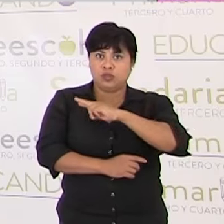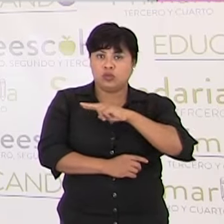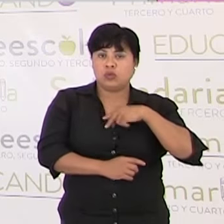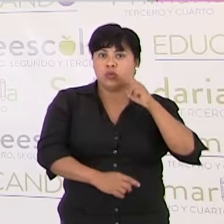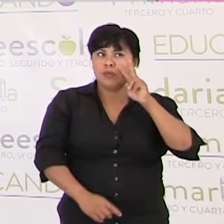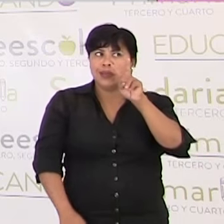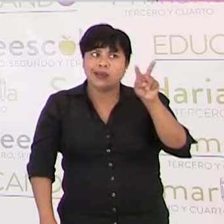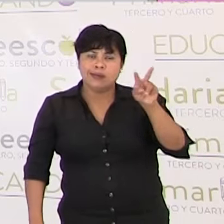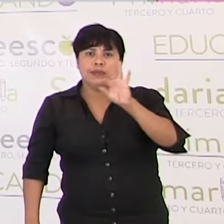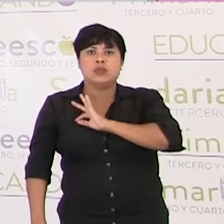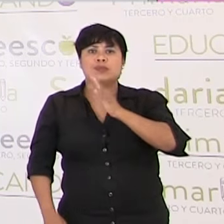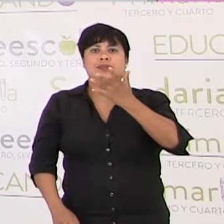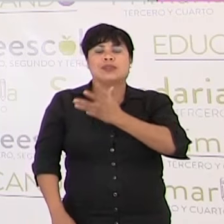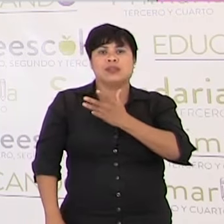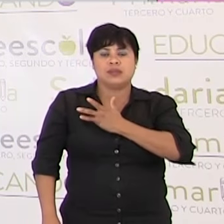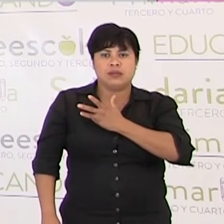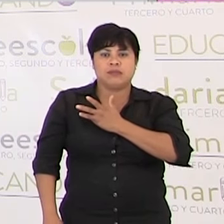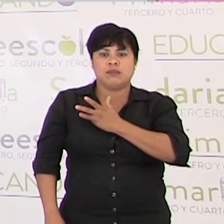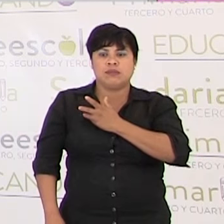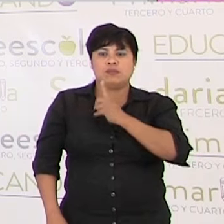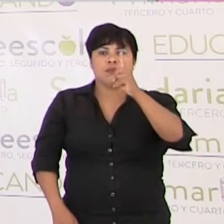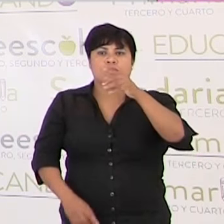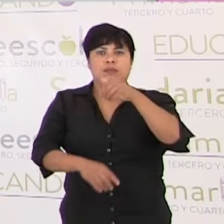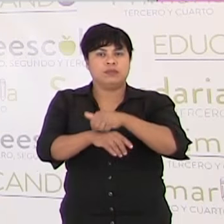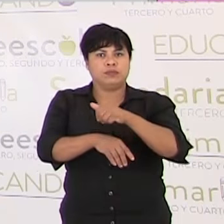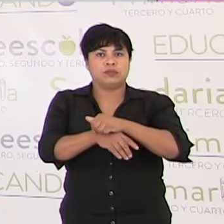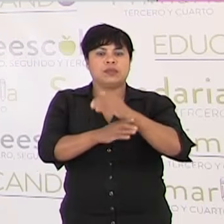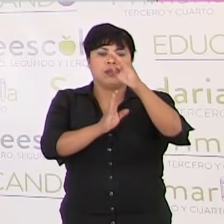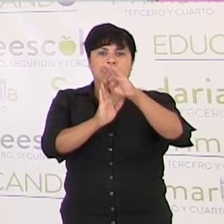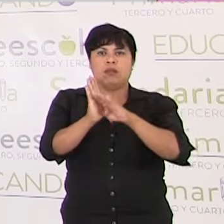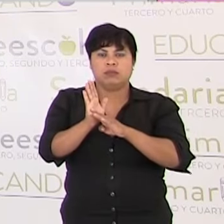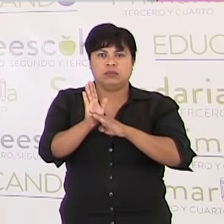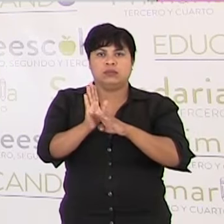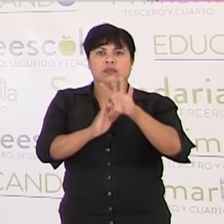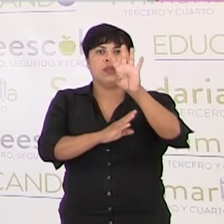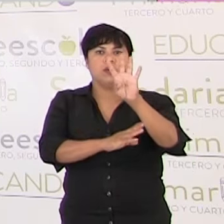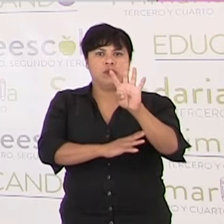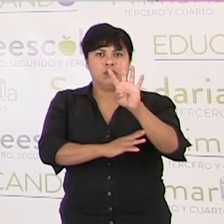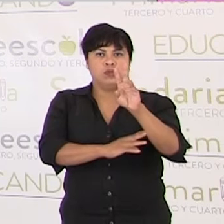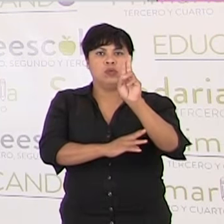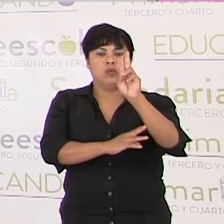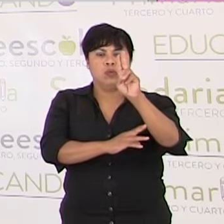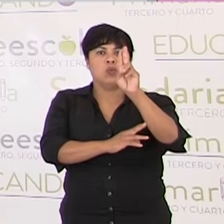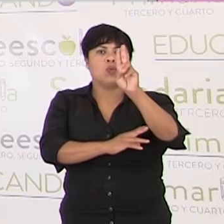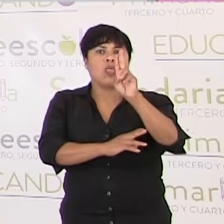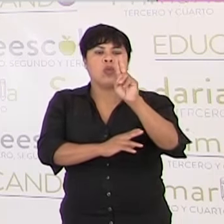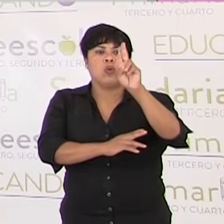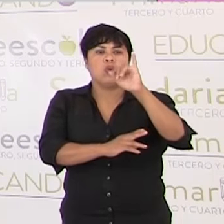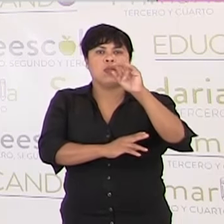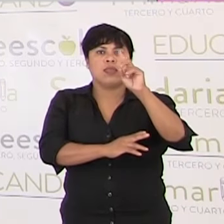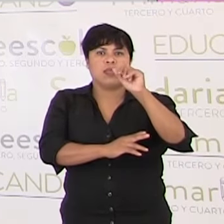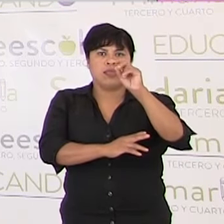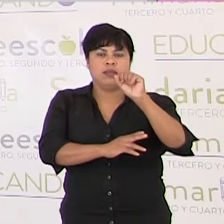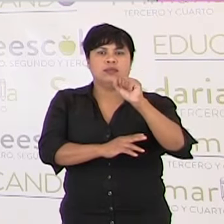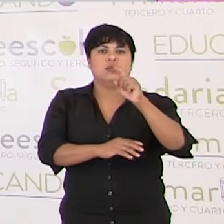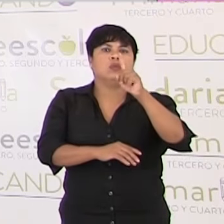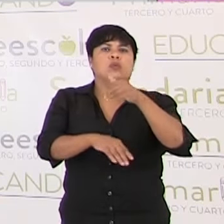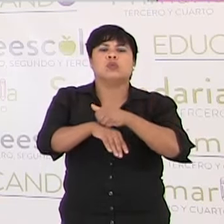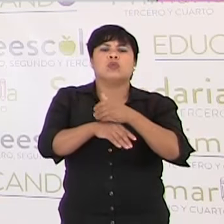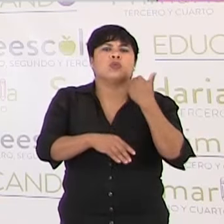podemos deducir que tenemos, ¿sí?, un número disminuido en 4 unidades, un número cualquiera. La